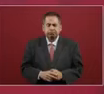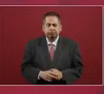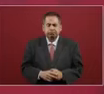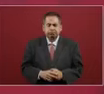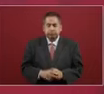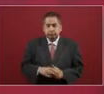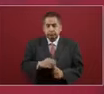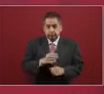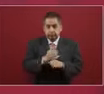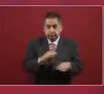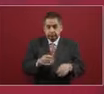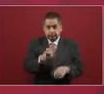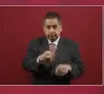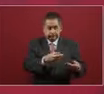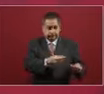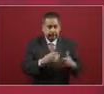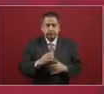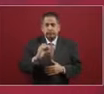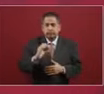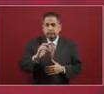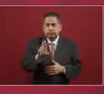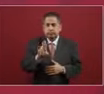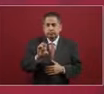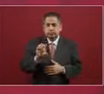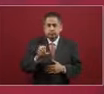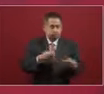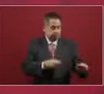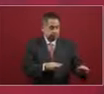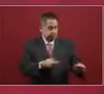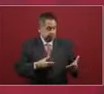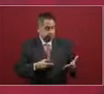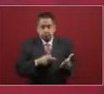esta información es de la CRE,